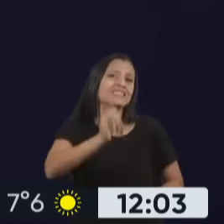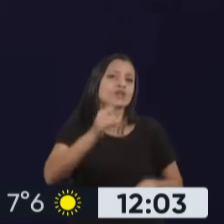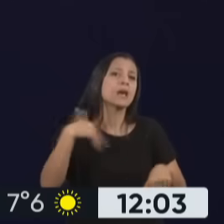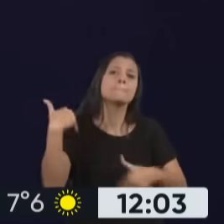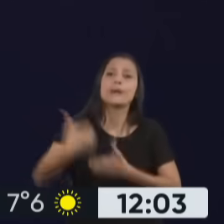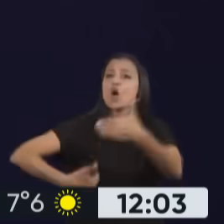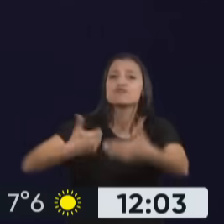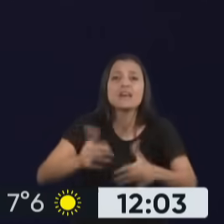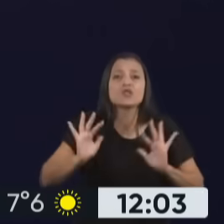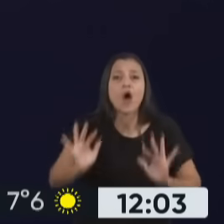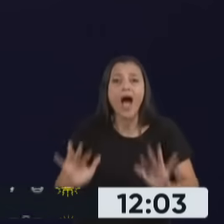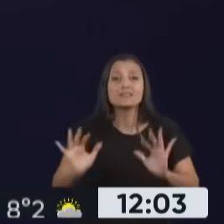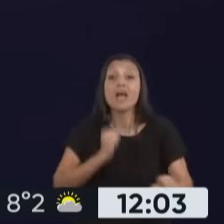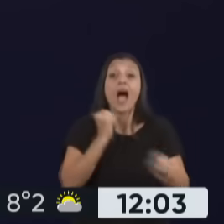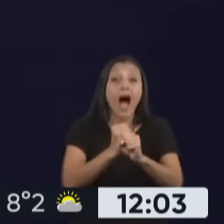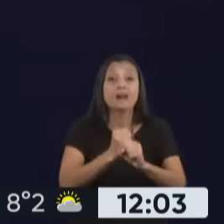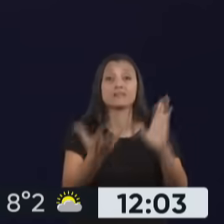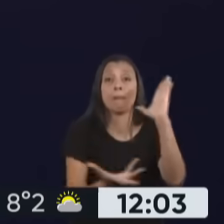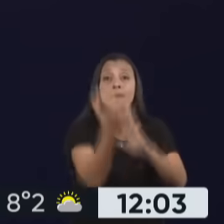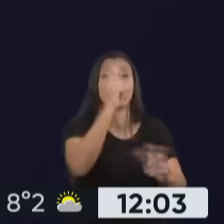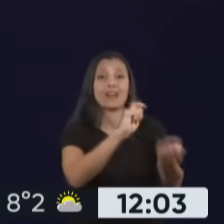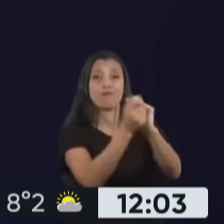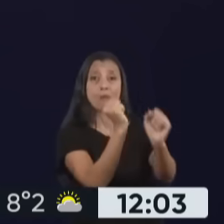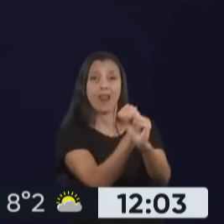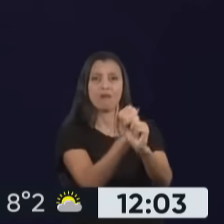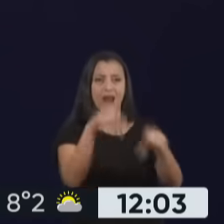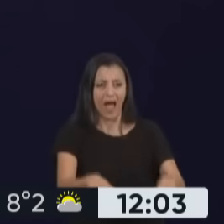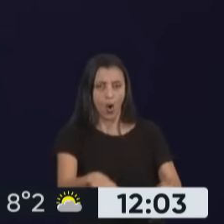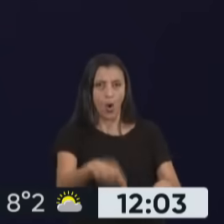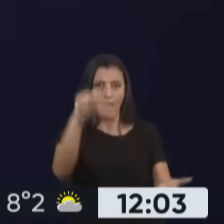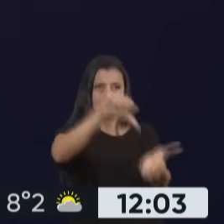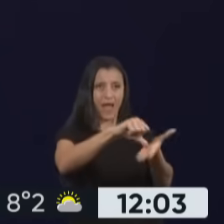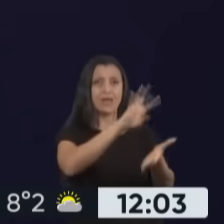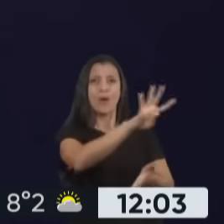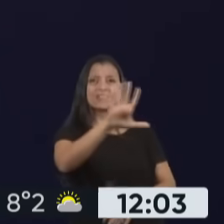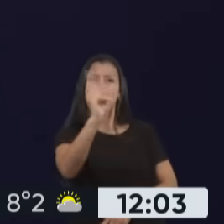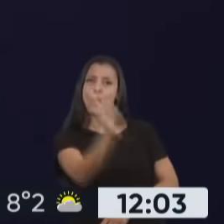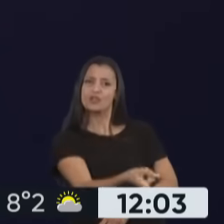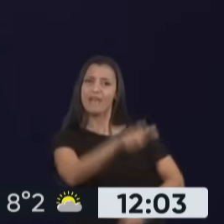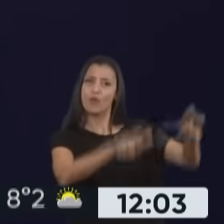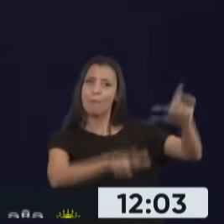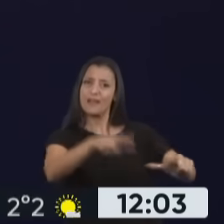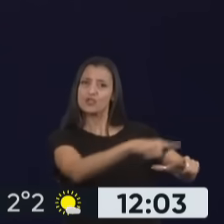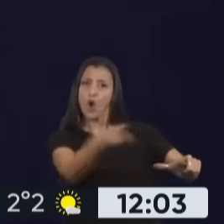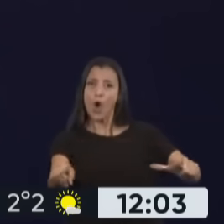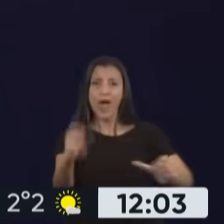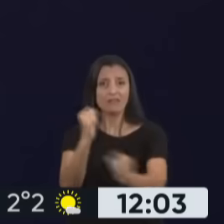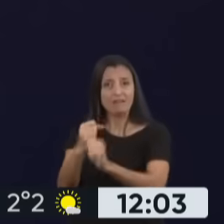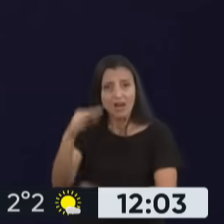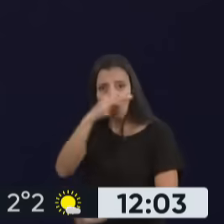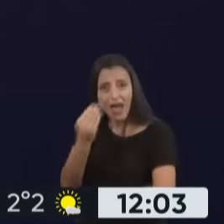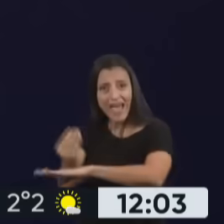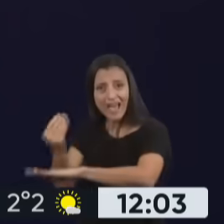inevitable el recorrer una reforma laboral en un país donde el 45% de la gente está en la informalidad. Así